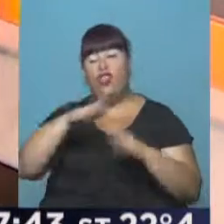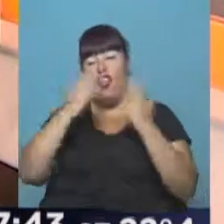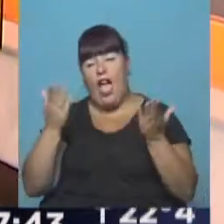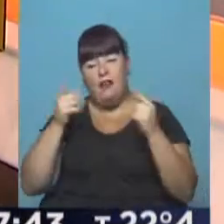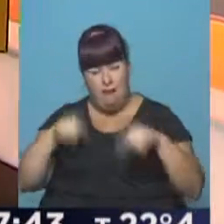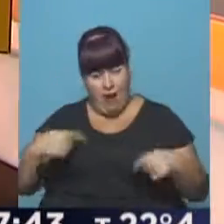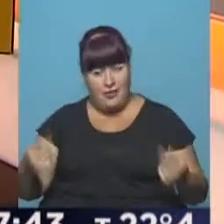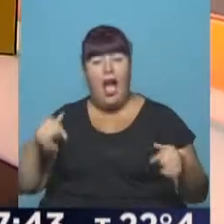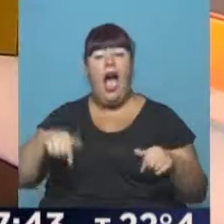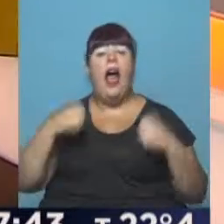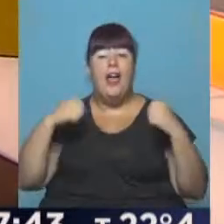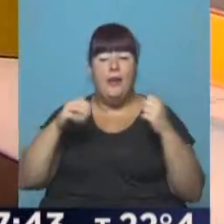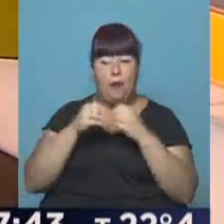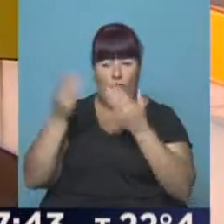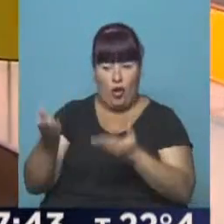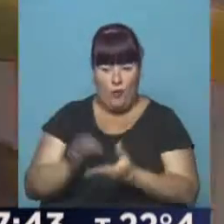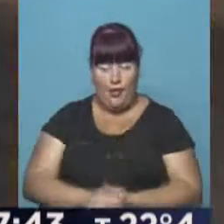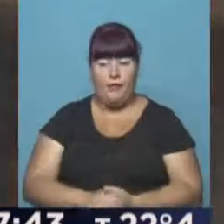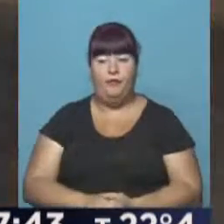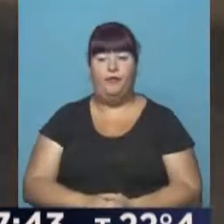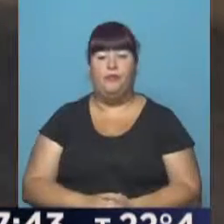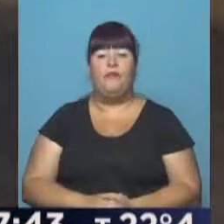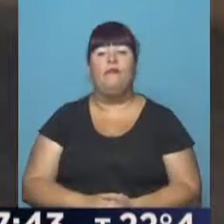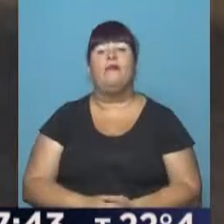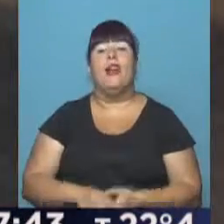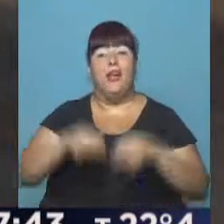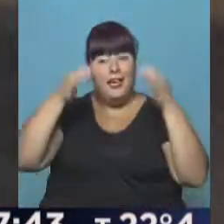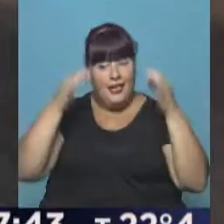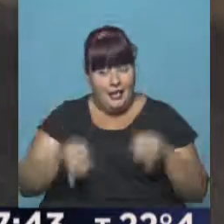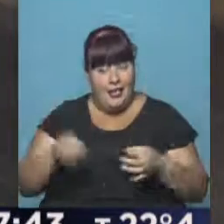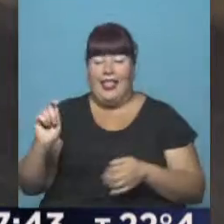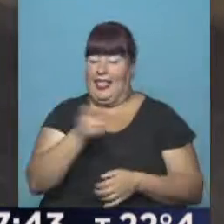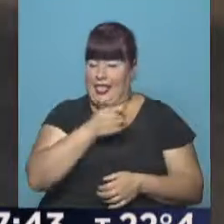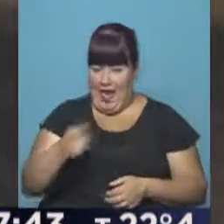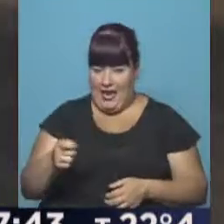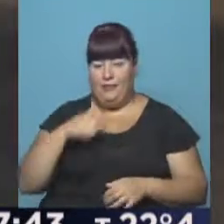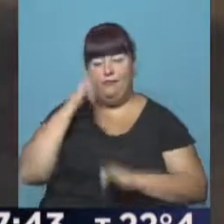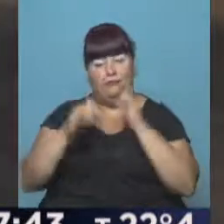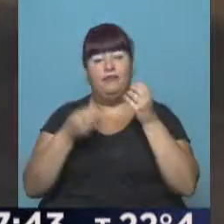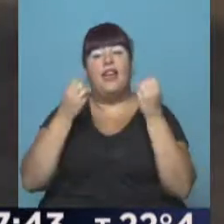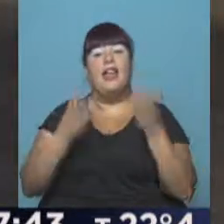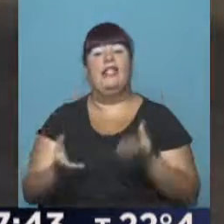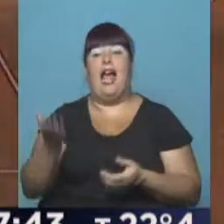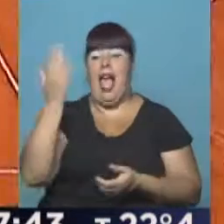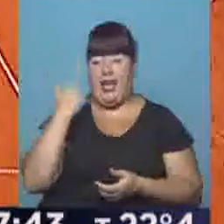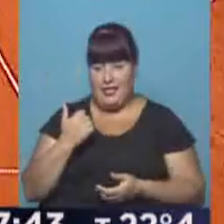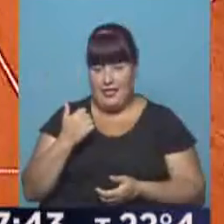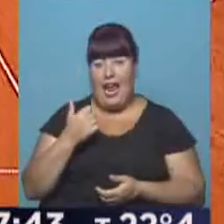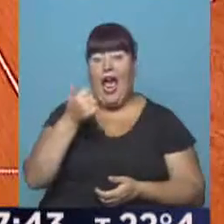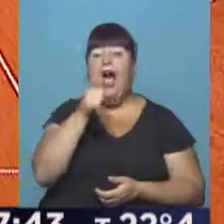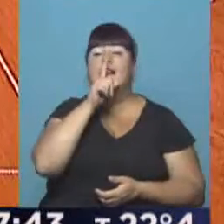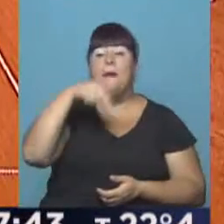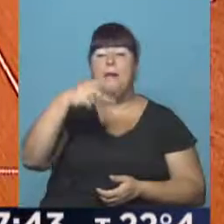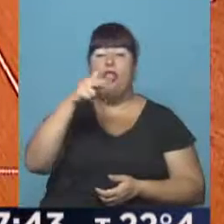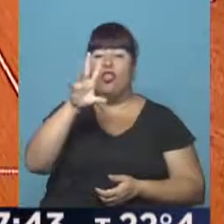más portadas. Ahora el deporte con Gabriela Previtera. Y concretamente el tenis, porque vamos a repasar lo que sucedió en la jornada de ayer en el ATP